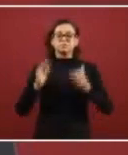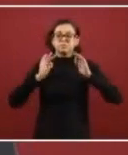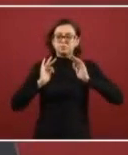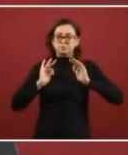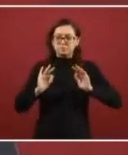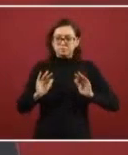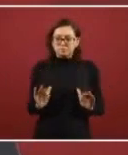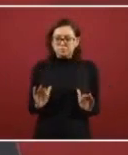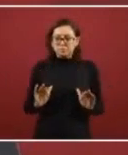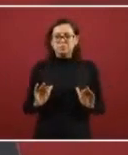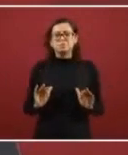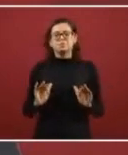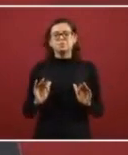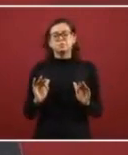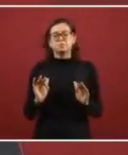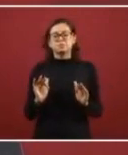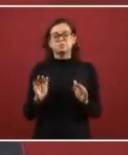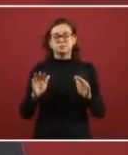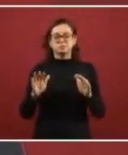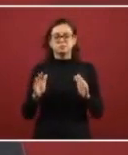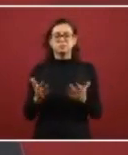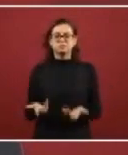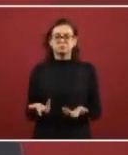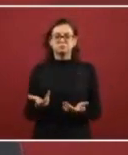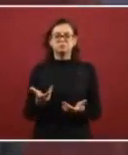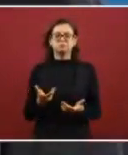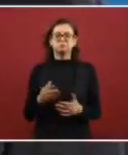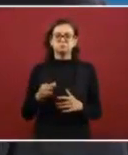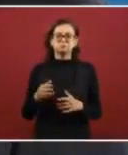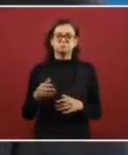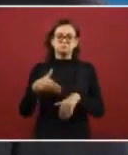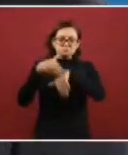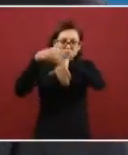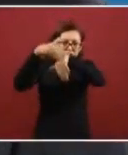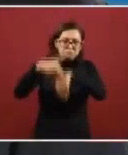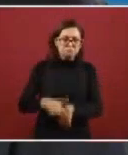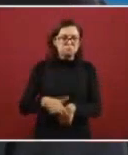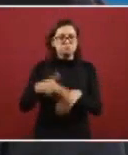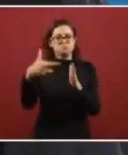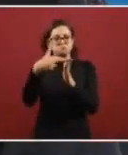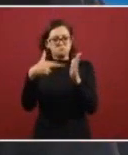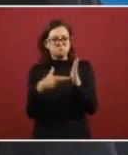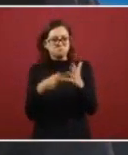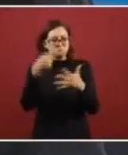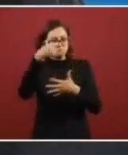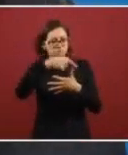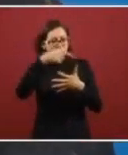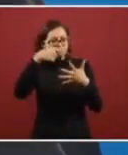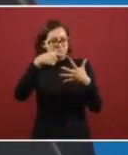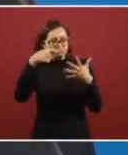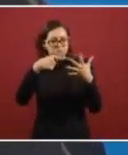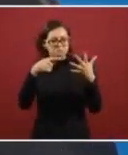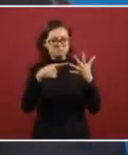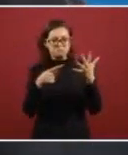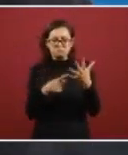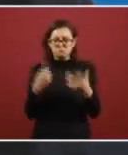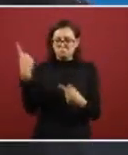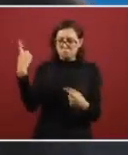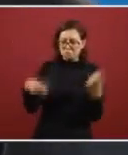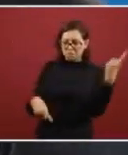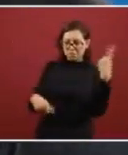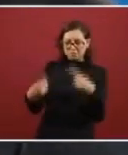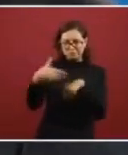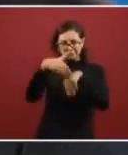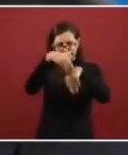calma y seguir al pie de la letra las